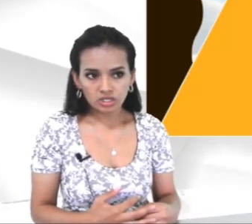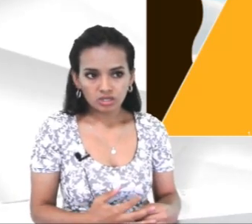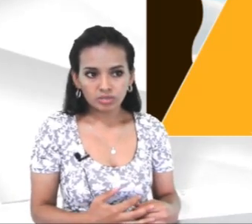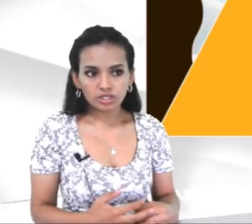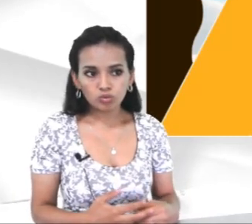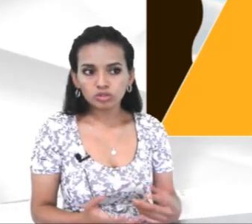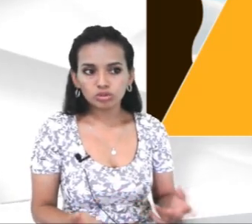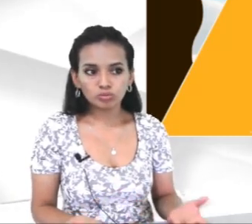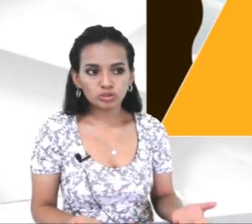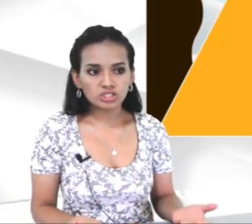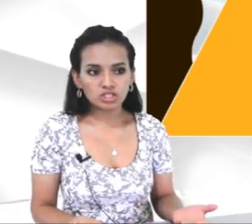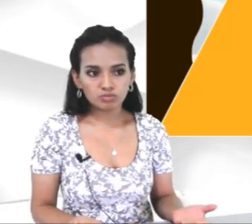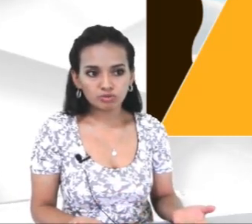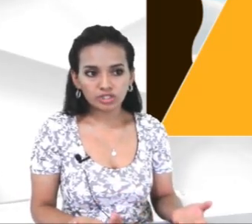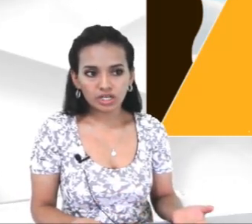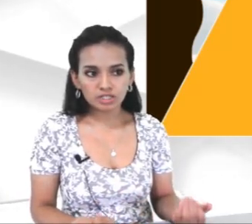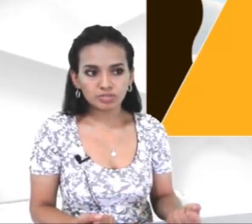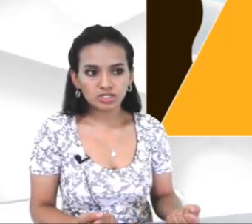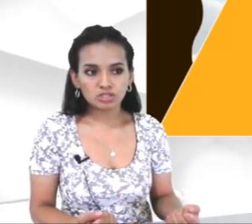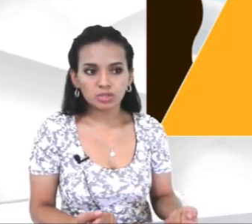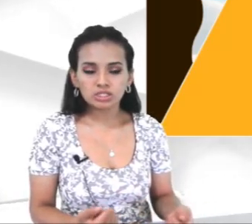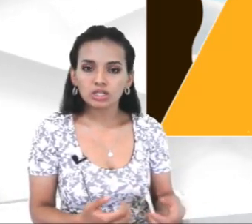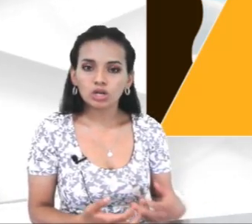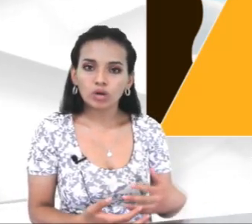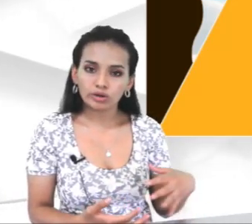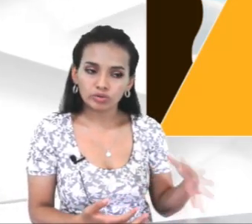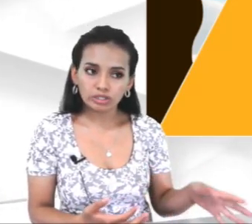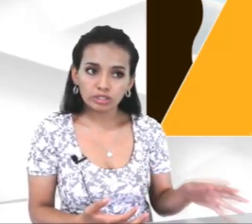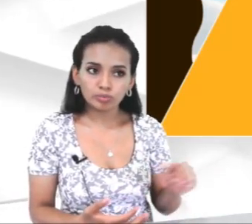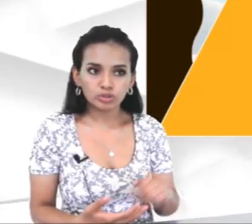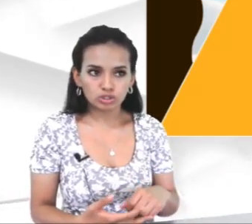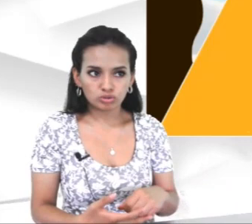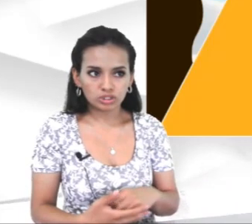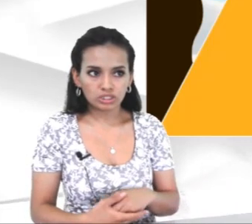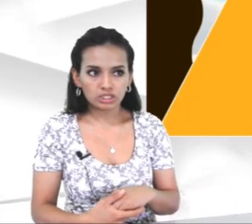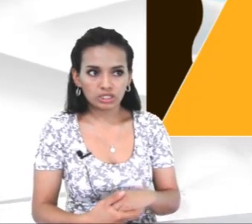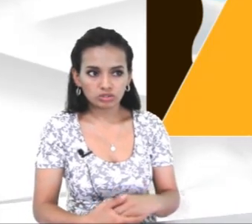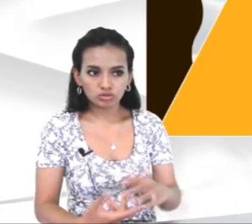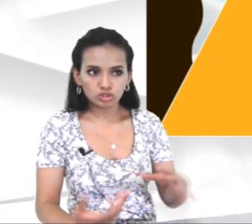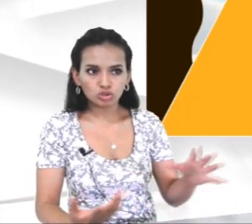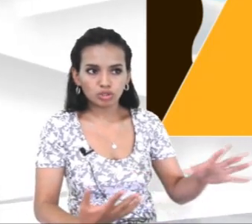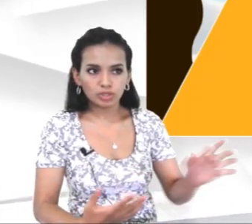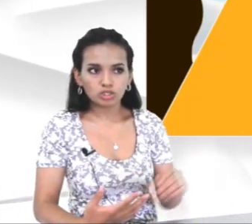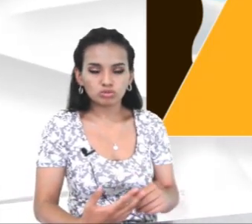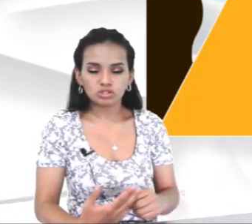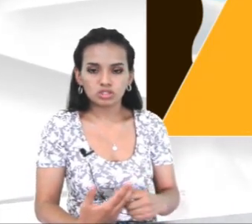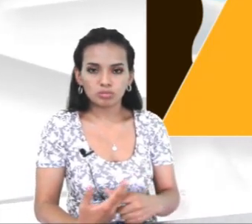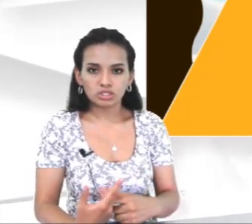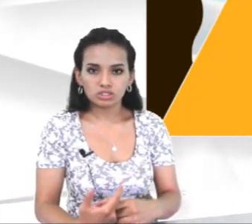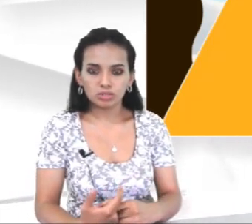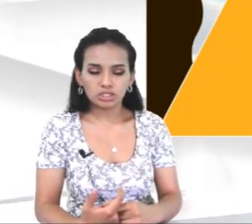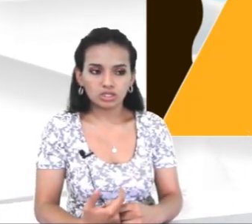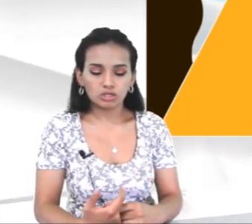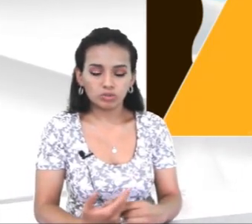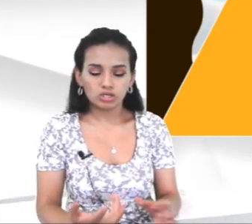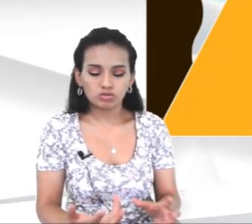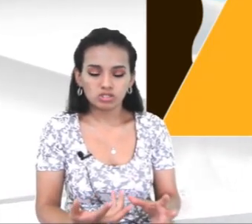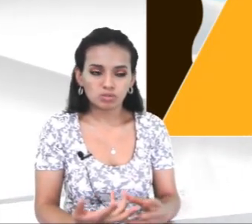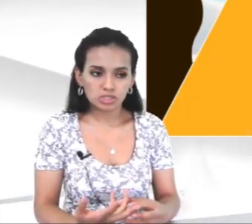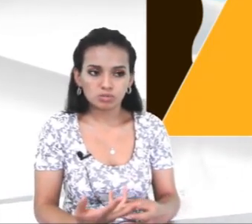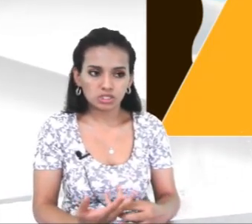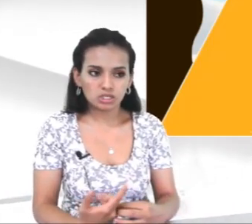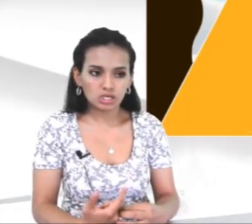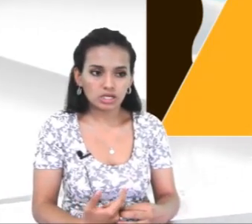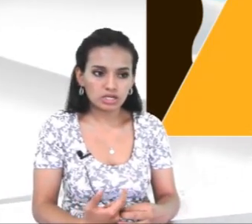ellas verdad cuando el número de seres vivos de cada especie se mantiene a lo largo del tiempo es otra de las condiciones para que un sistema se mantenga en un